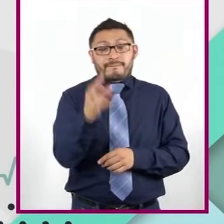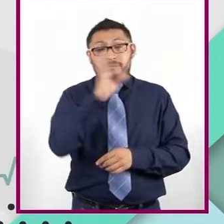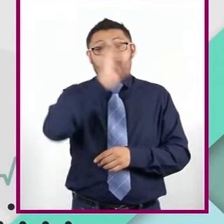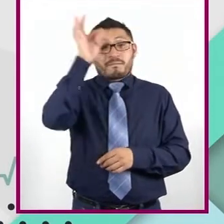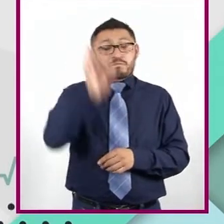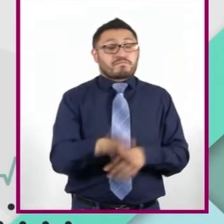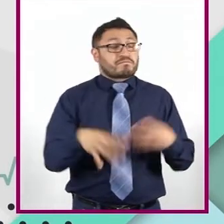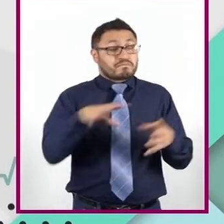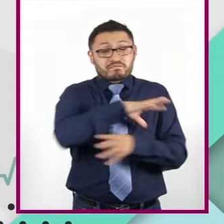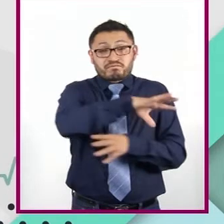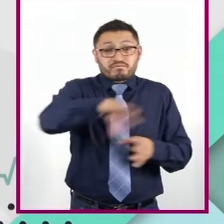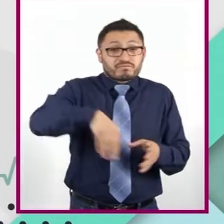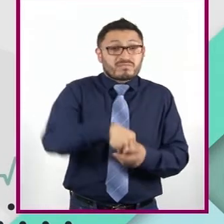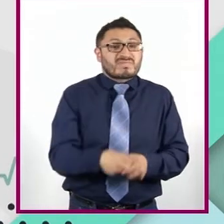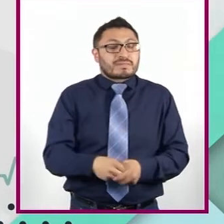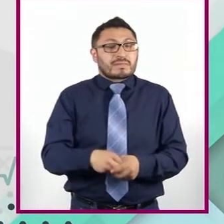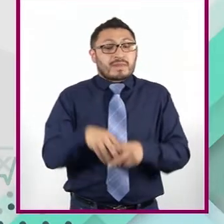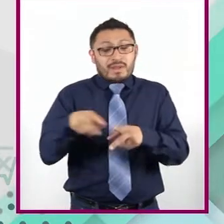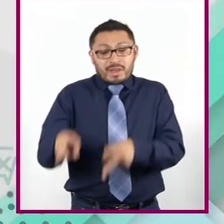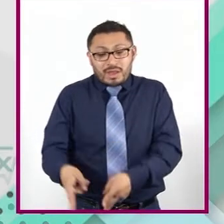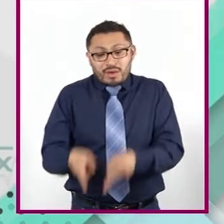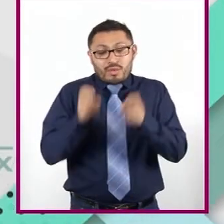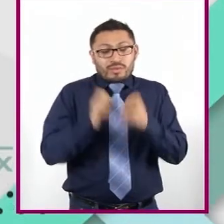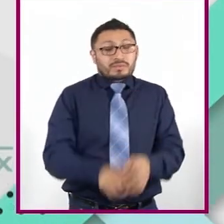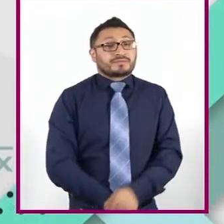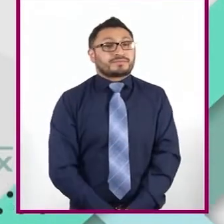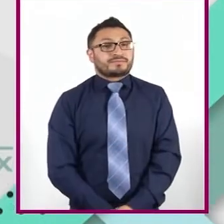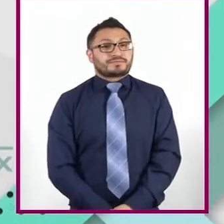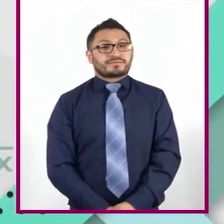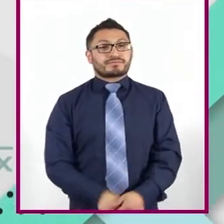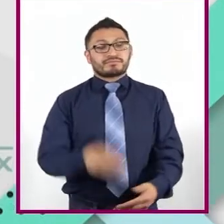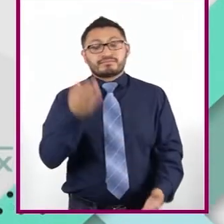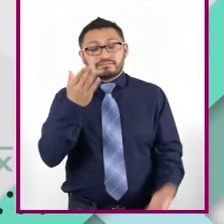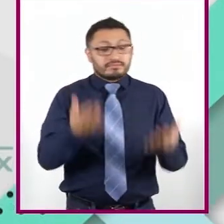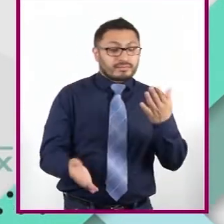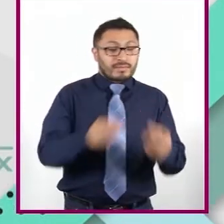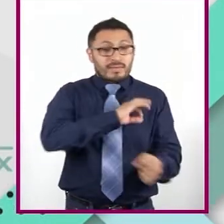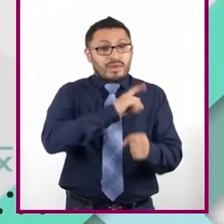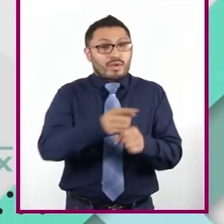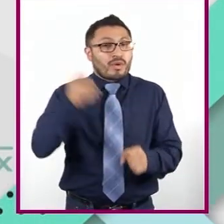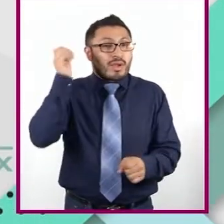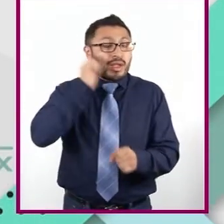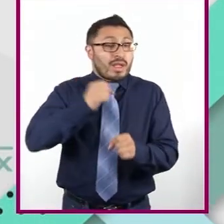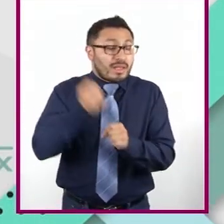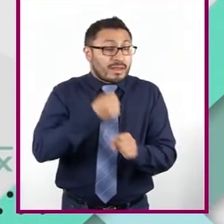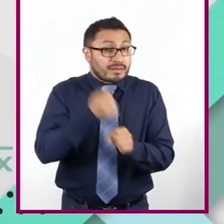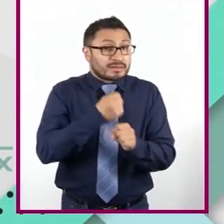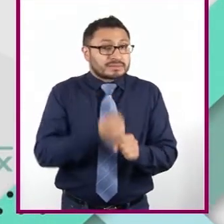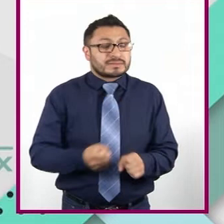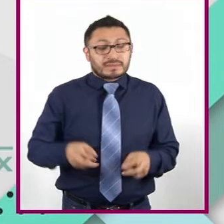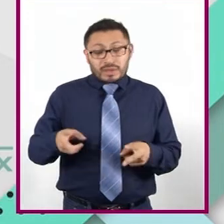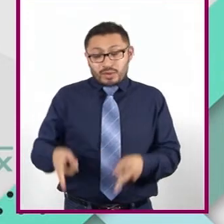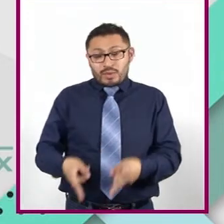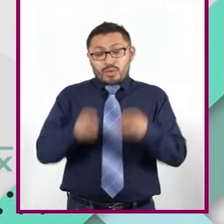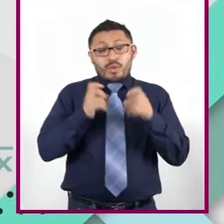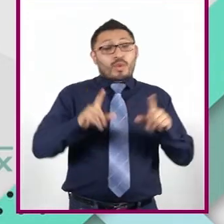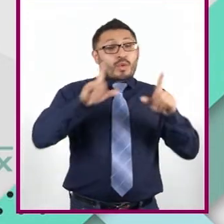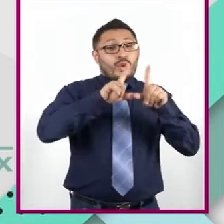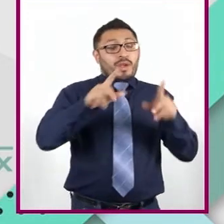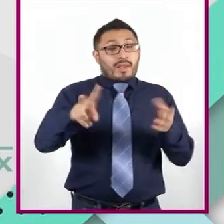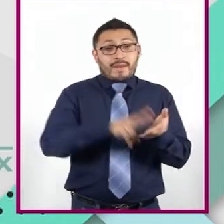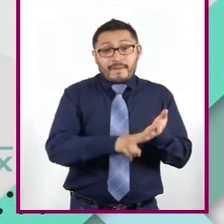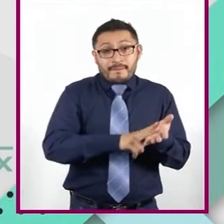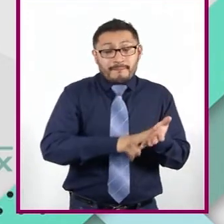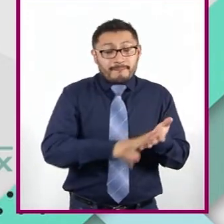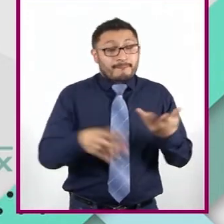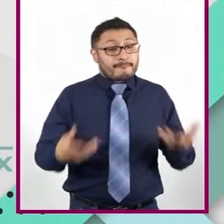25.2% del total de las sustracciones. Al comparar la probabilidad frecuencial de sustraer una carta de color